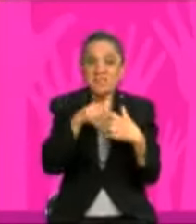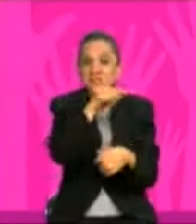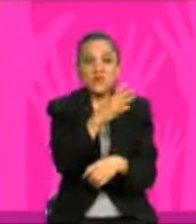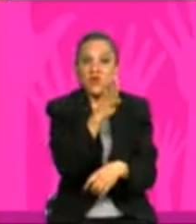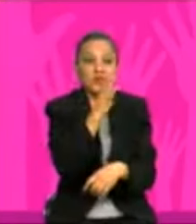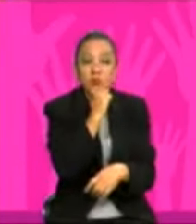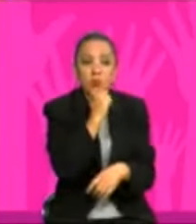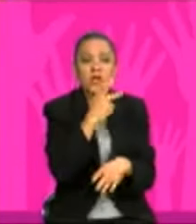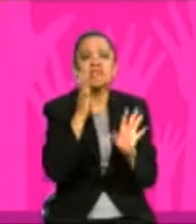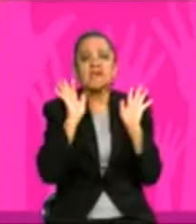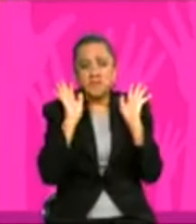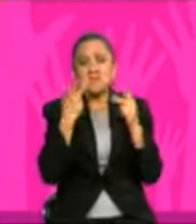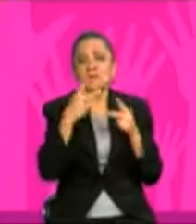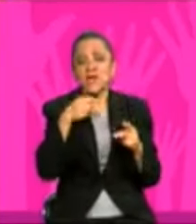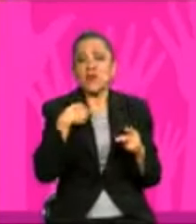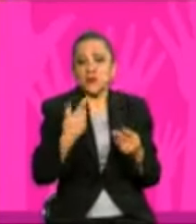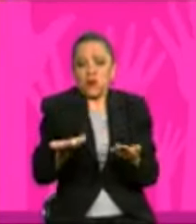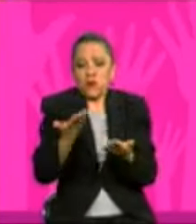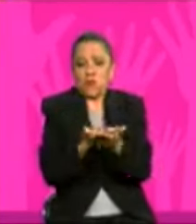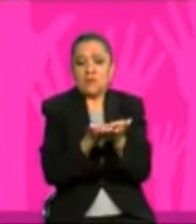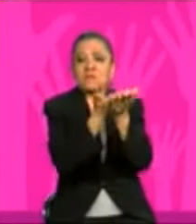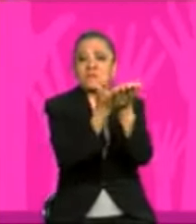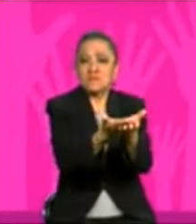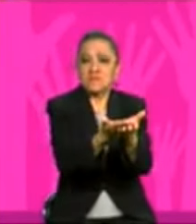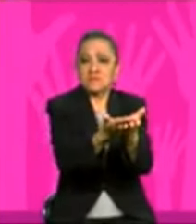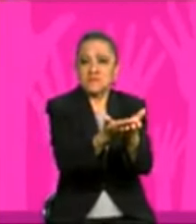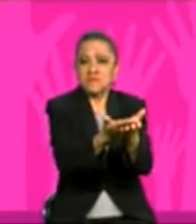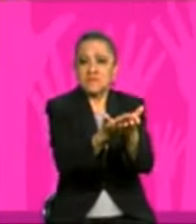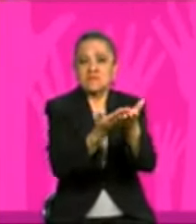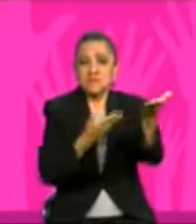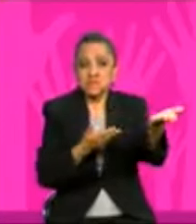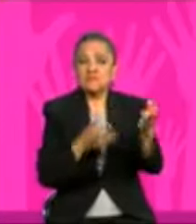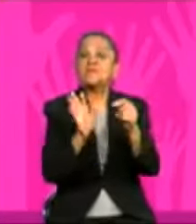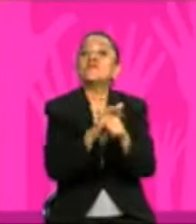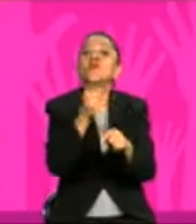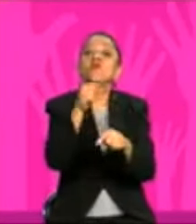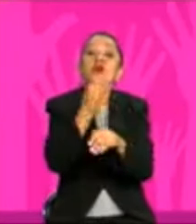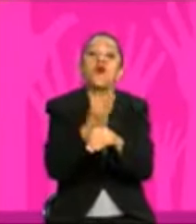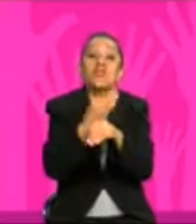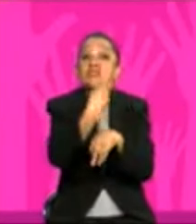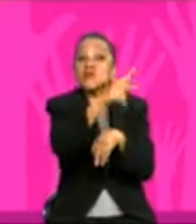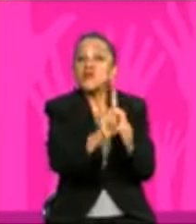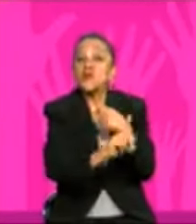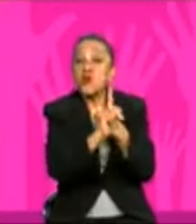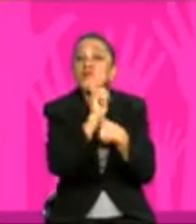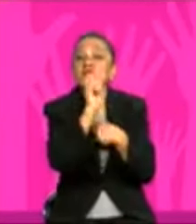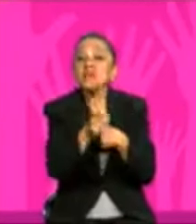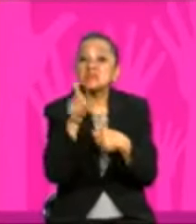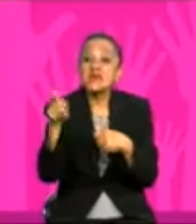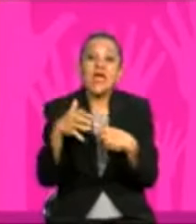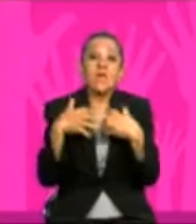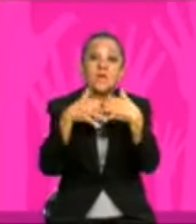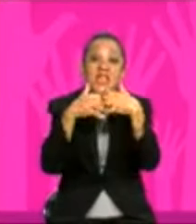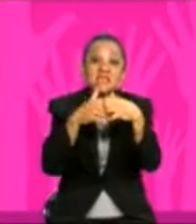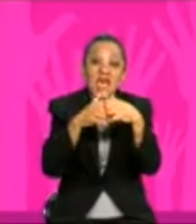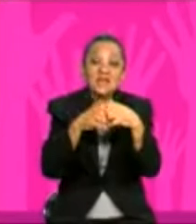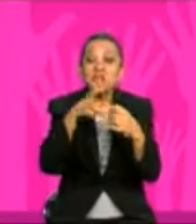completo. Ahora tu problema será que los empresarios te crean y quieran firmar contigo. Ya les fallaste una